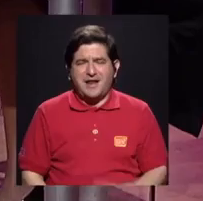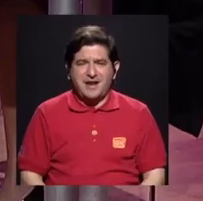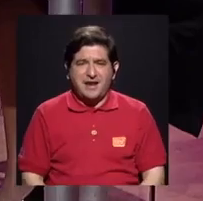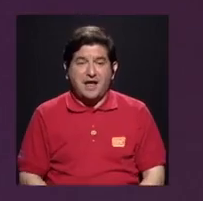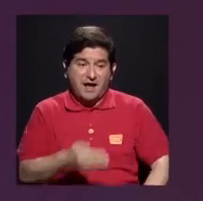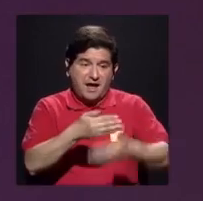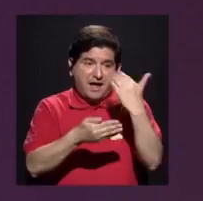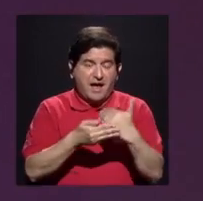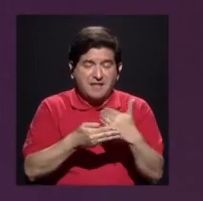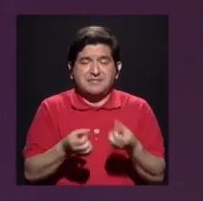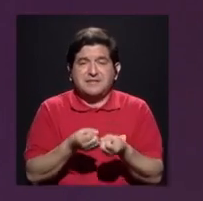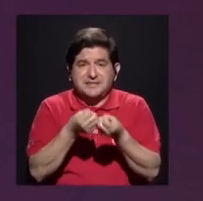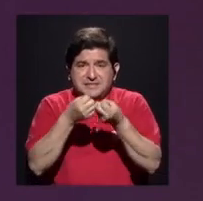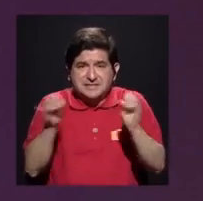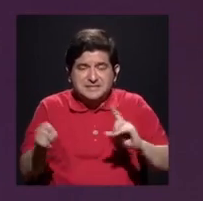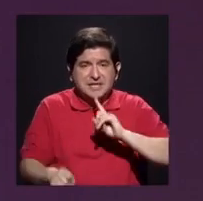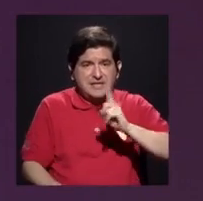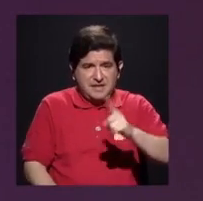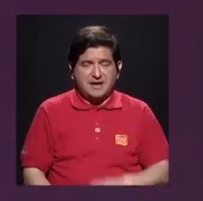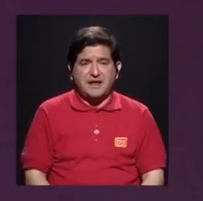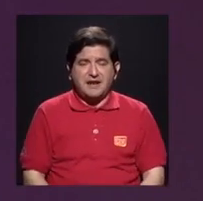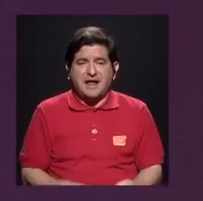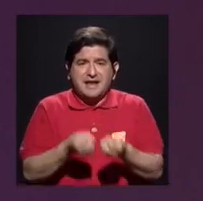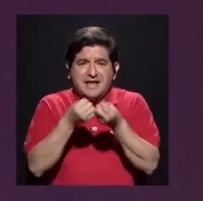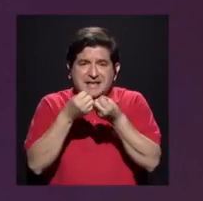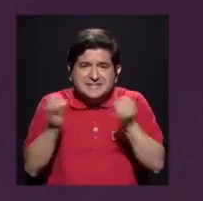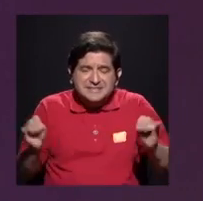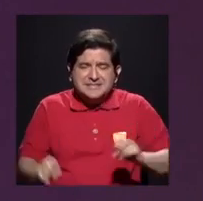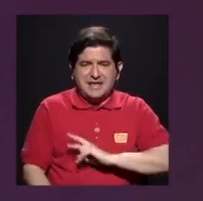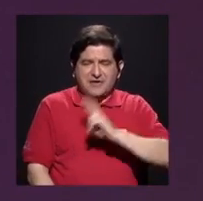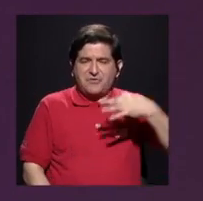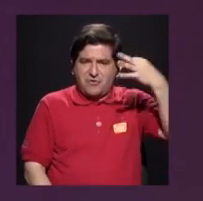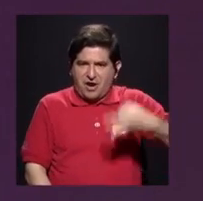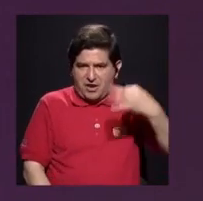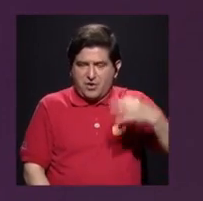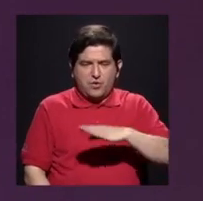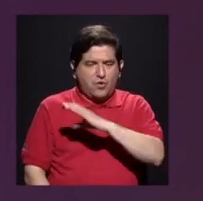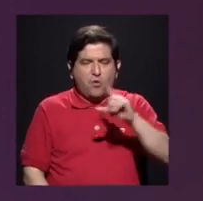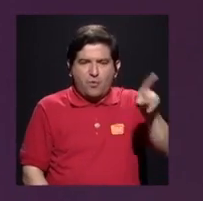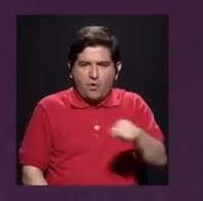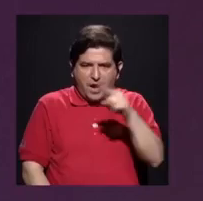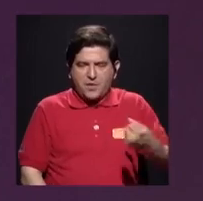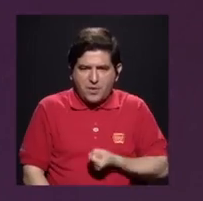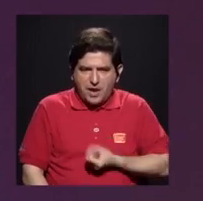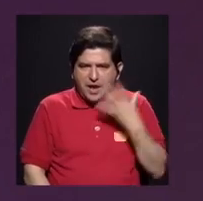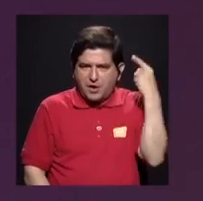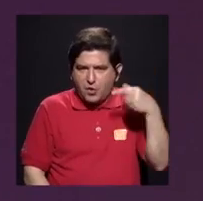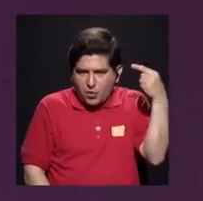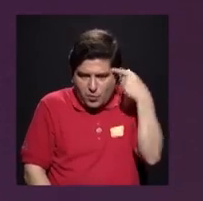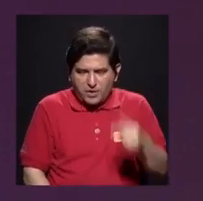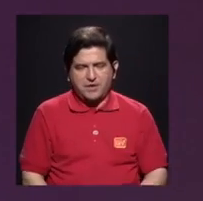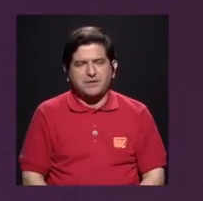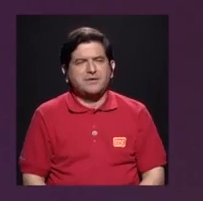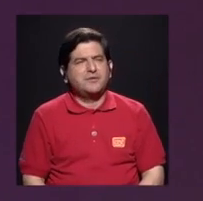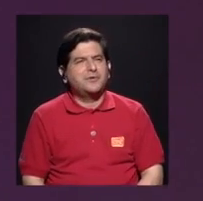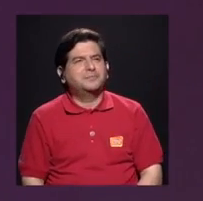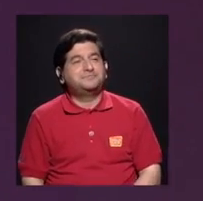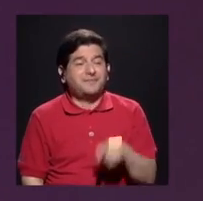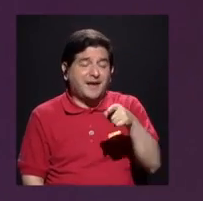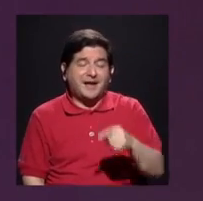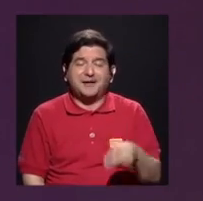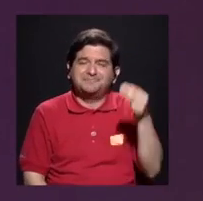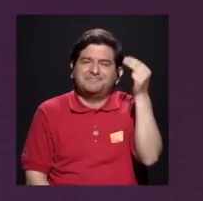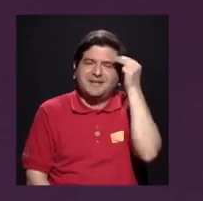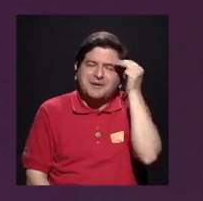la declaración de laicidad o la anulación de la confesionalidad del estado así que como las mentalidades van en carreta